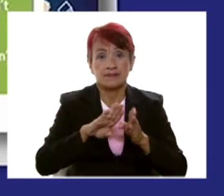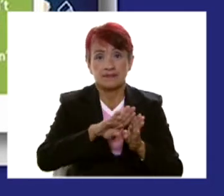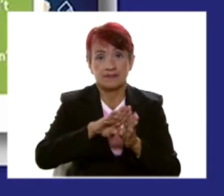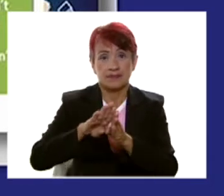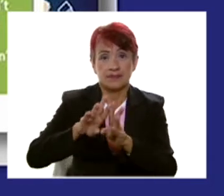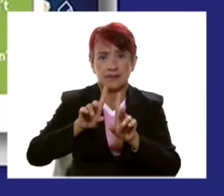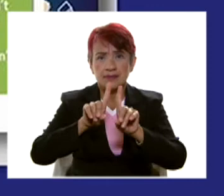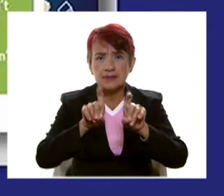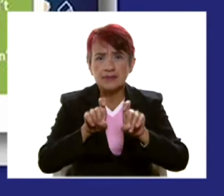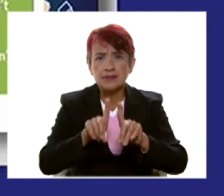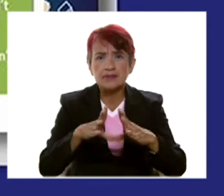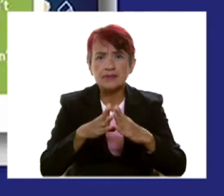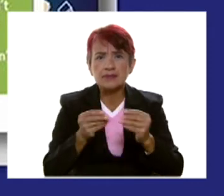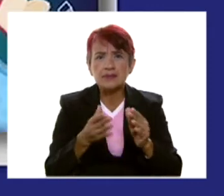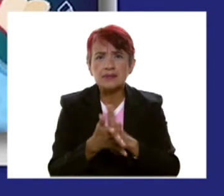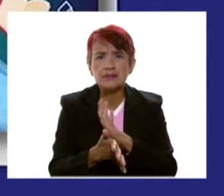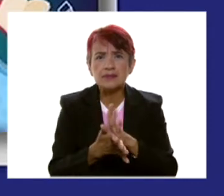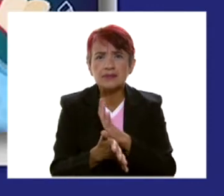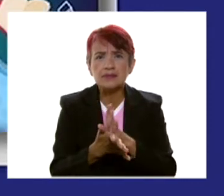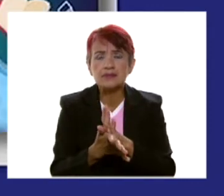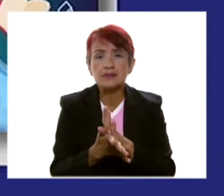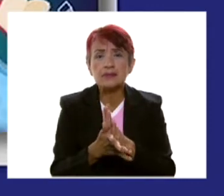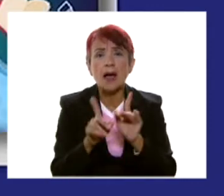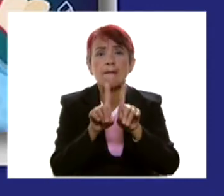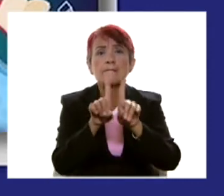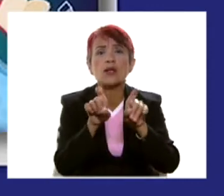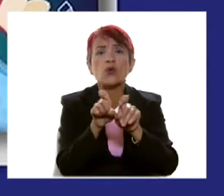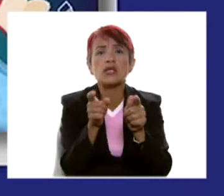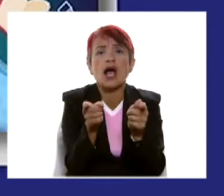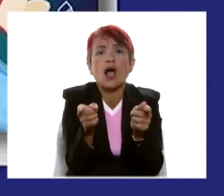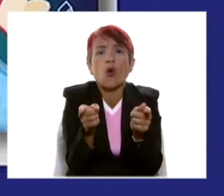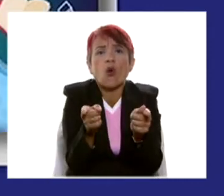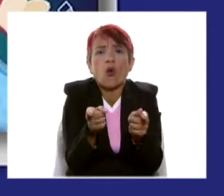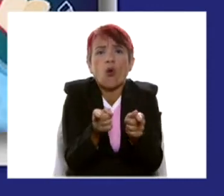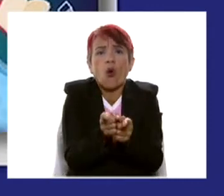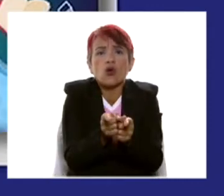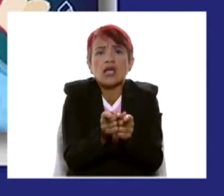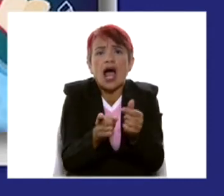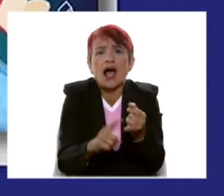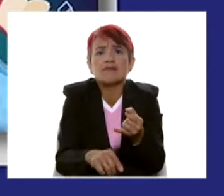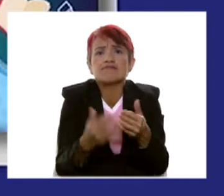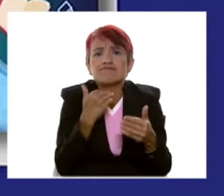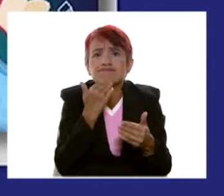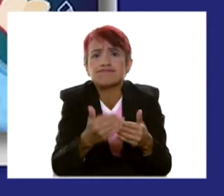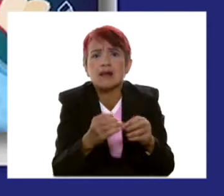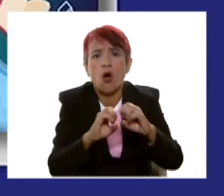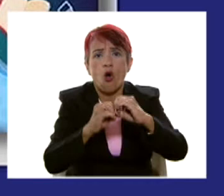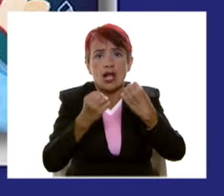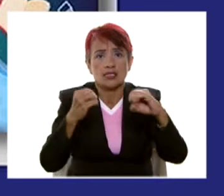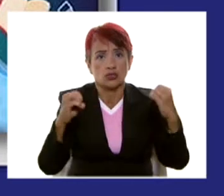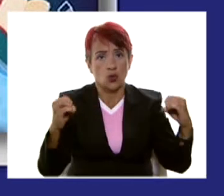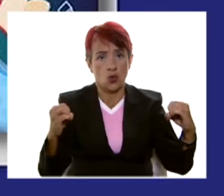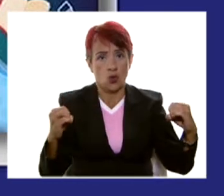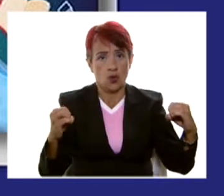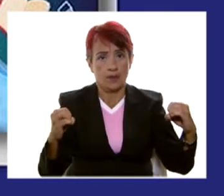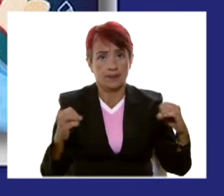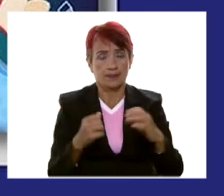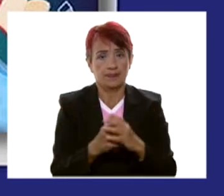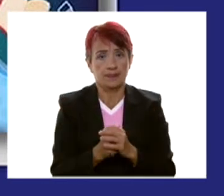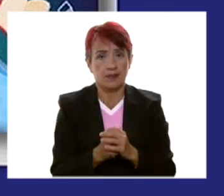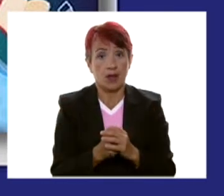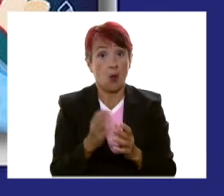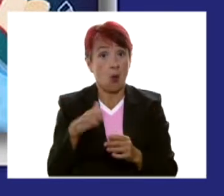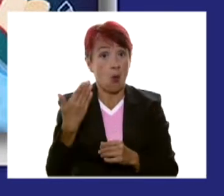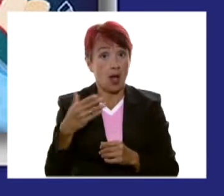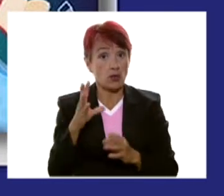¿Qué son tag question? Dirán. Son preguntas cortas que normalmente hacemos al final de ciertas oraciones. ¿Ok?